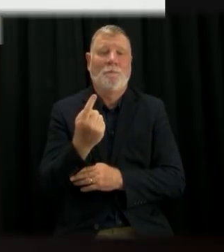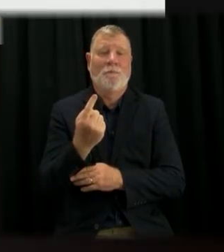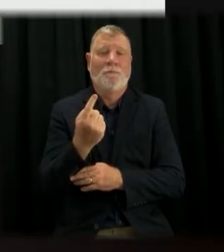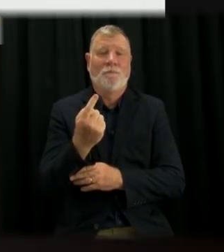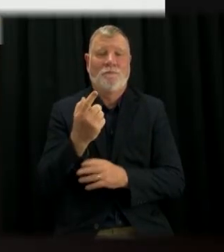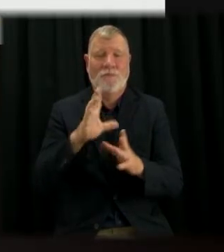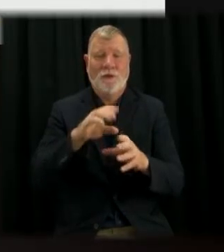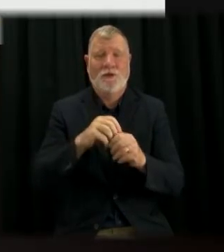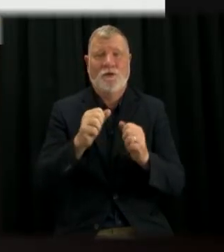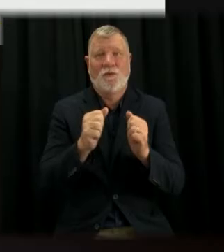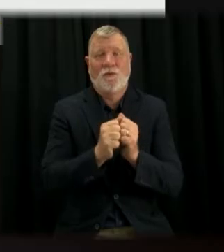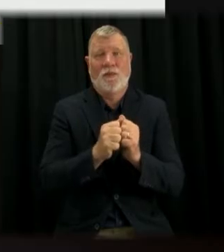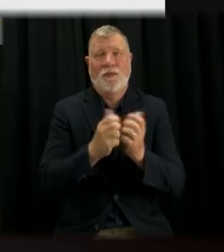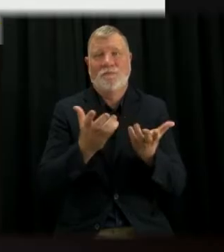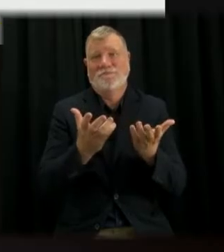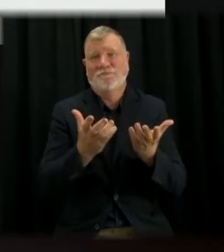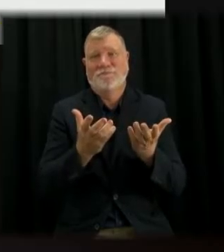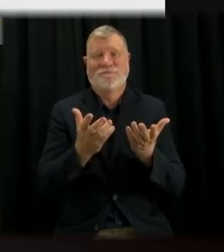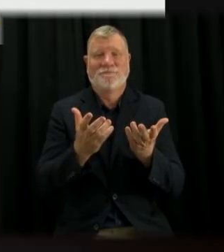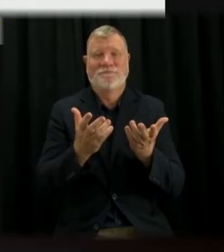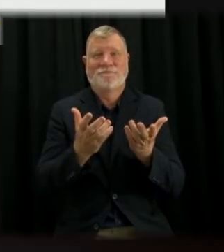que incluyen